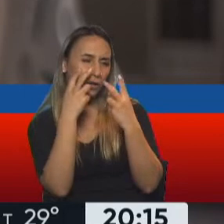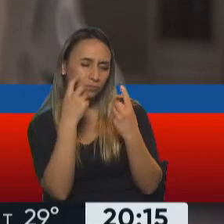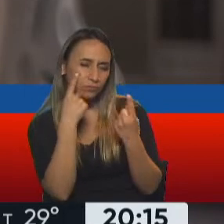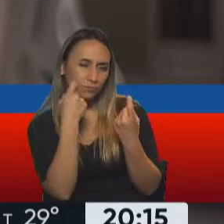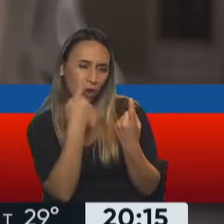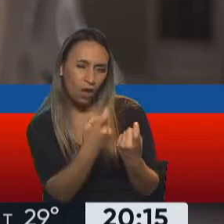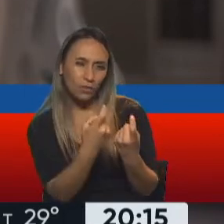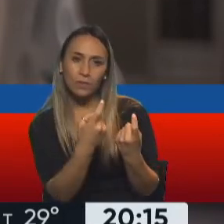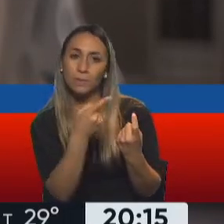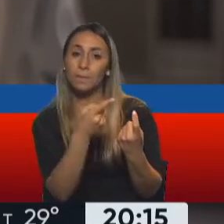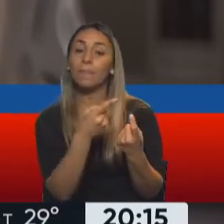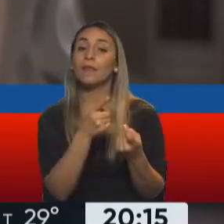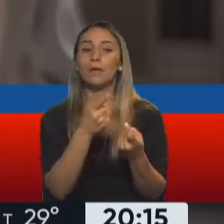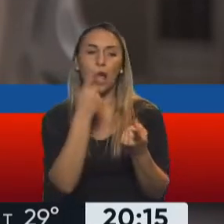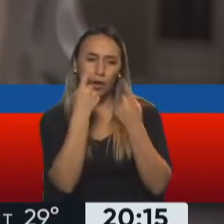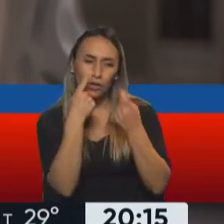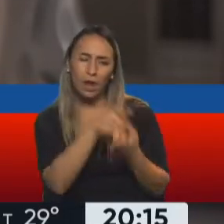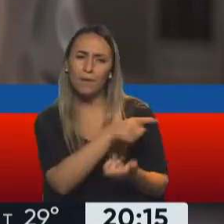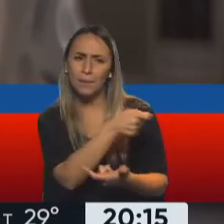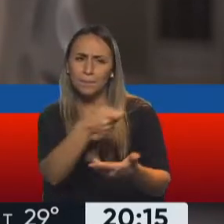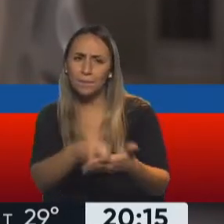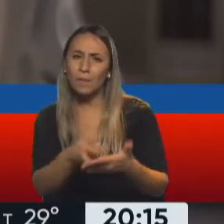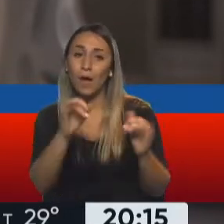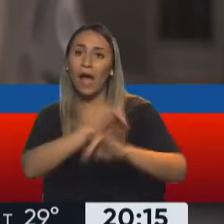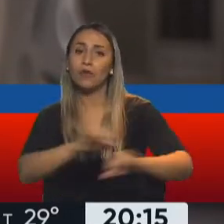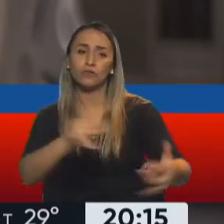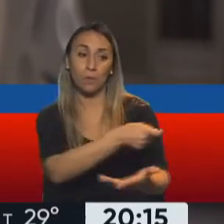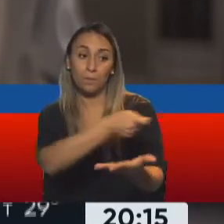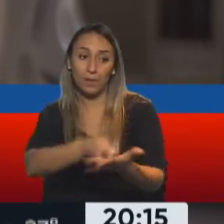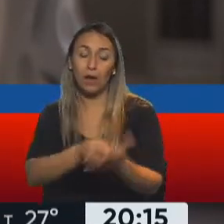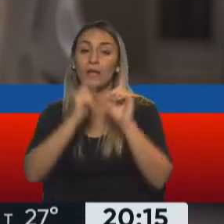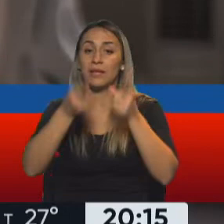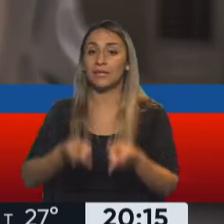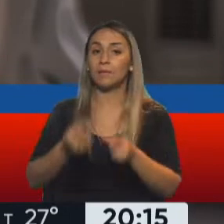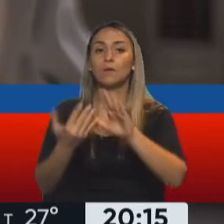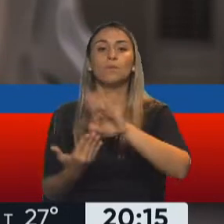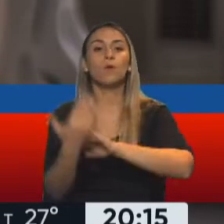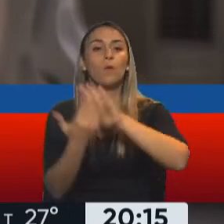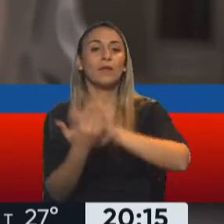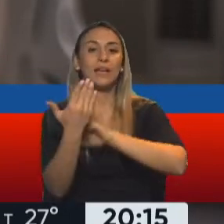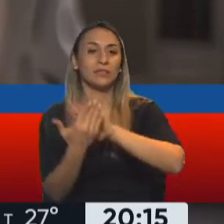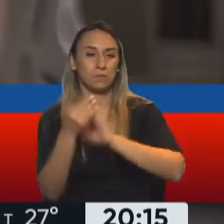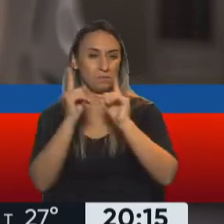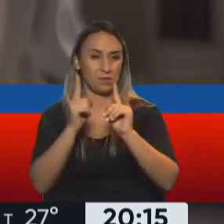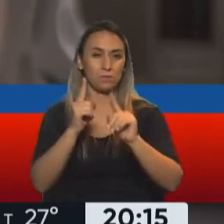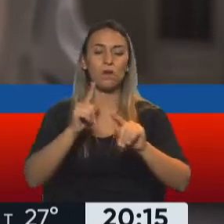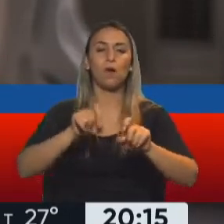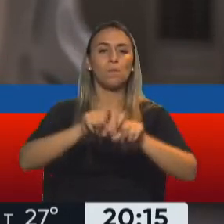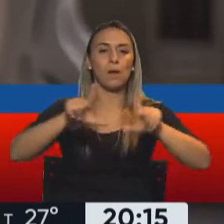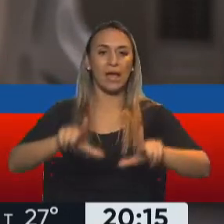es lo que serían los anuncios tanto como los el contenido orgánico que serían las publicaciones que hacen las páginas